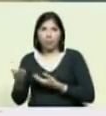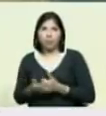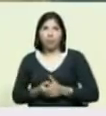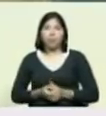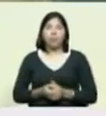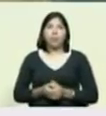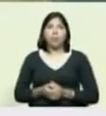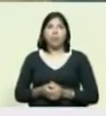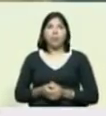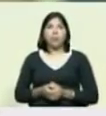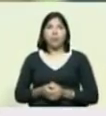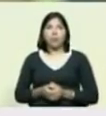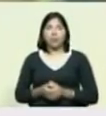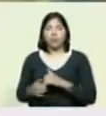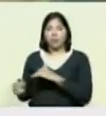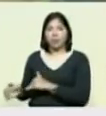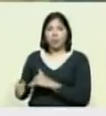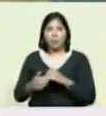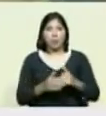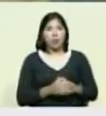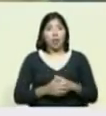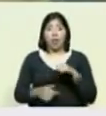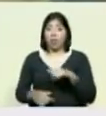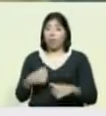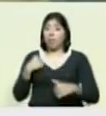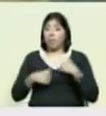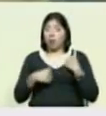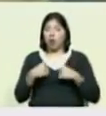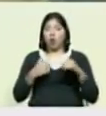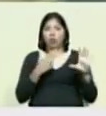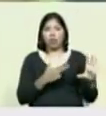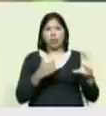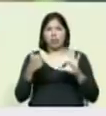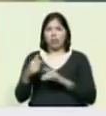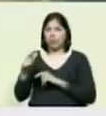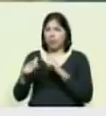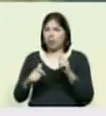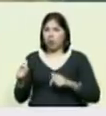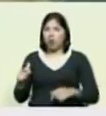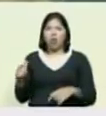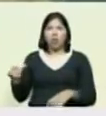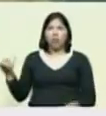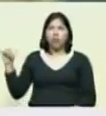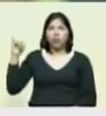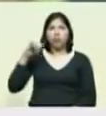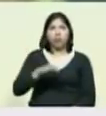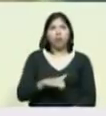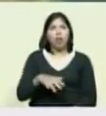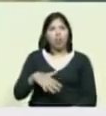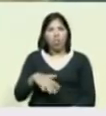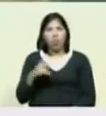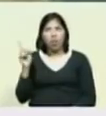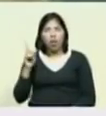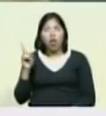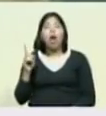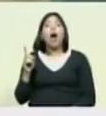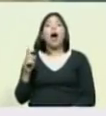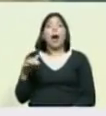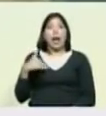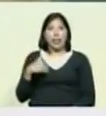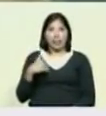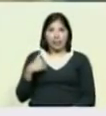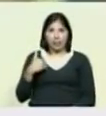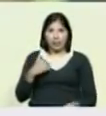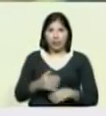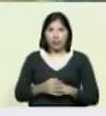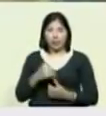Continuamos con más información. Este miércoles arribaron 86 compatriotas provenientes de Argentina que regresan a Venezuela con el plan Vuelta a la